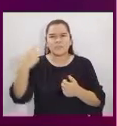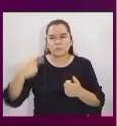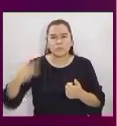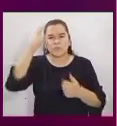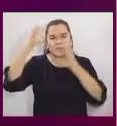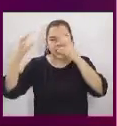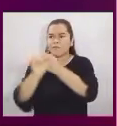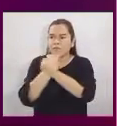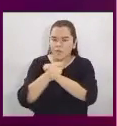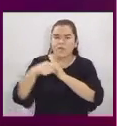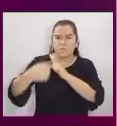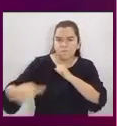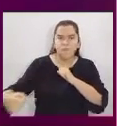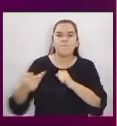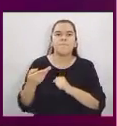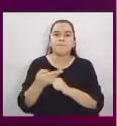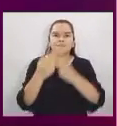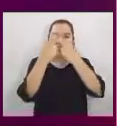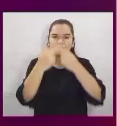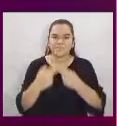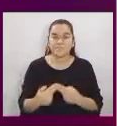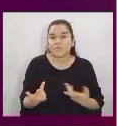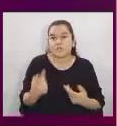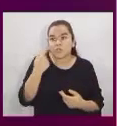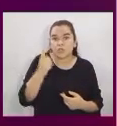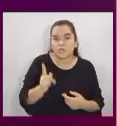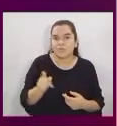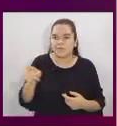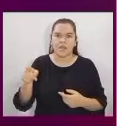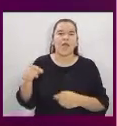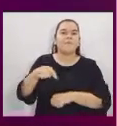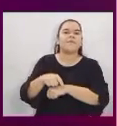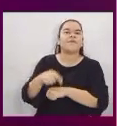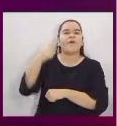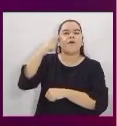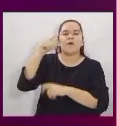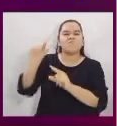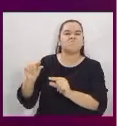piden estudios que no corresponden muchas veces, no porque ellos sean